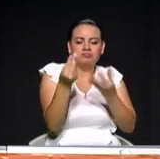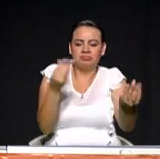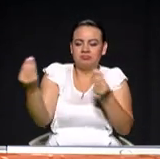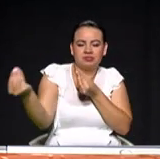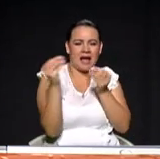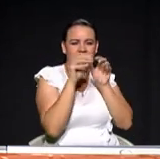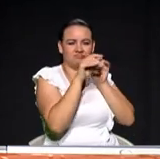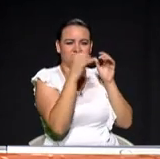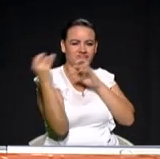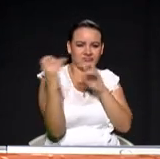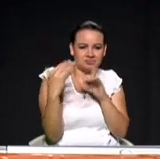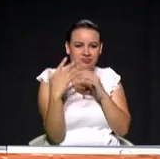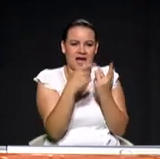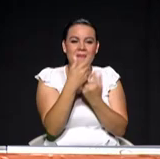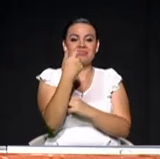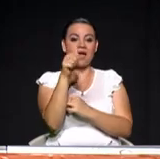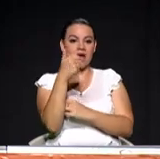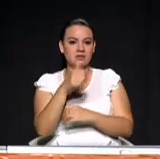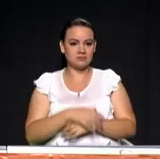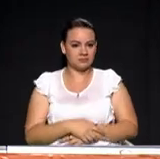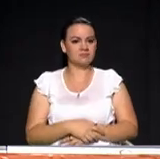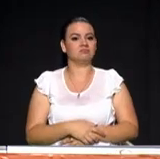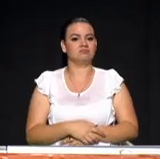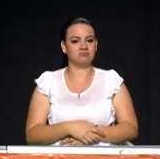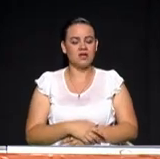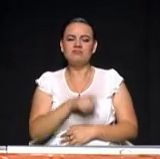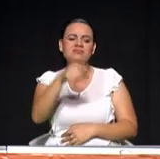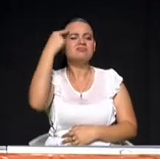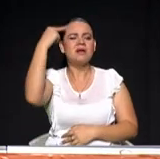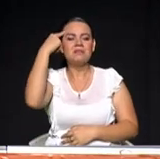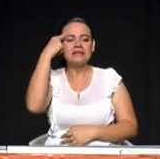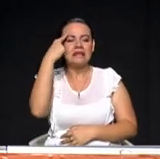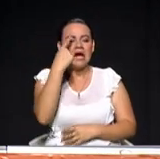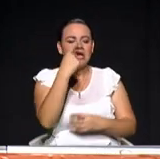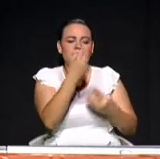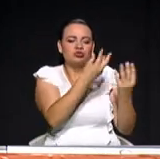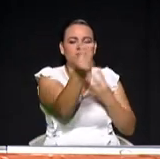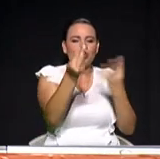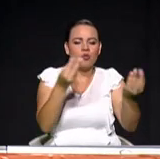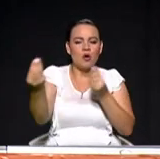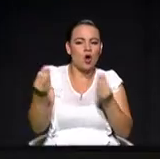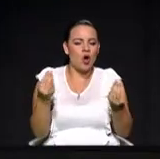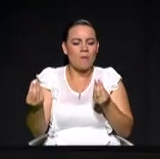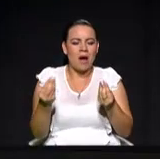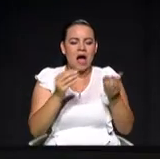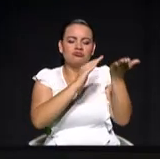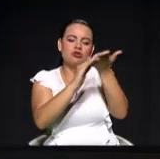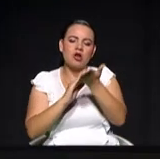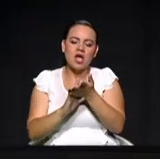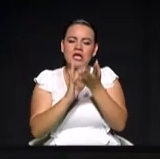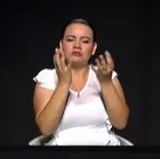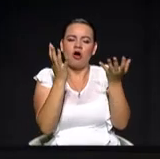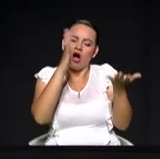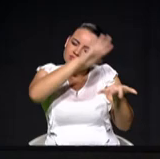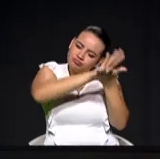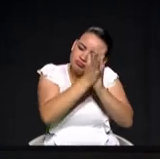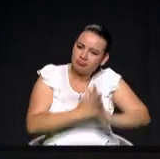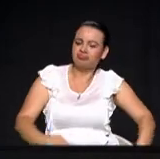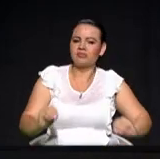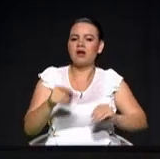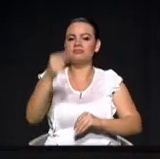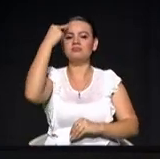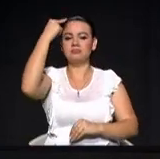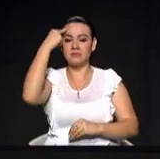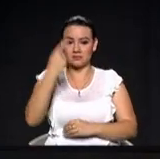que existen en el país como planea enfrentar estas estructuras criminales y también sus rentas criminales con los demás alcaldes del área